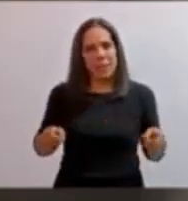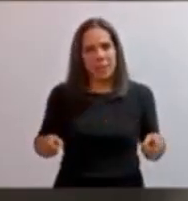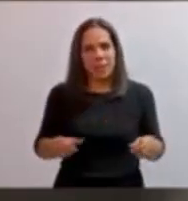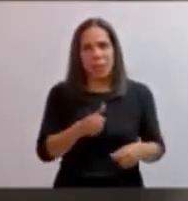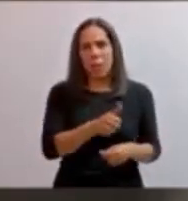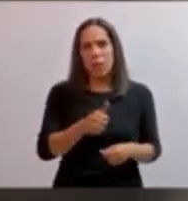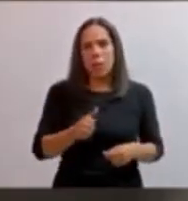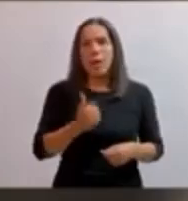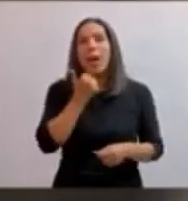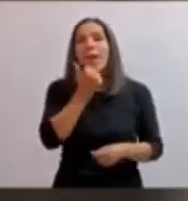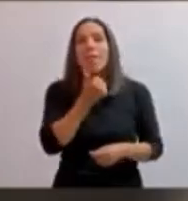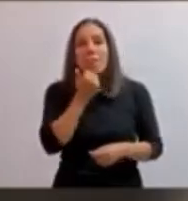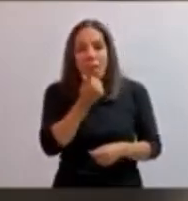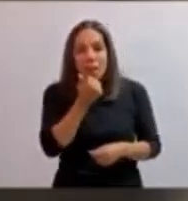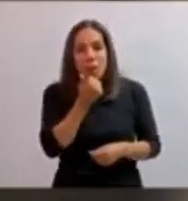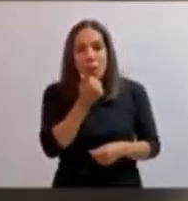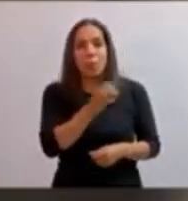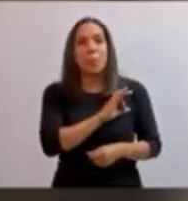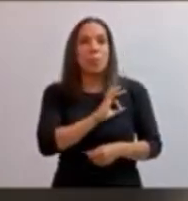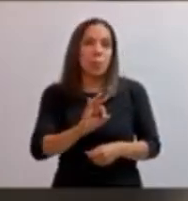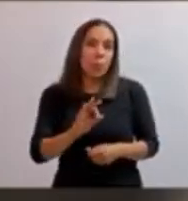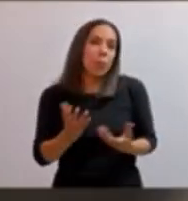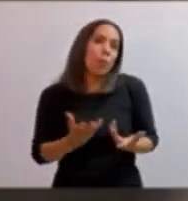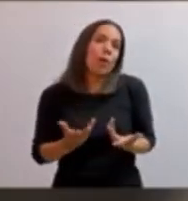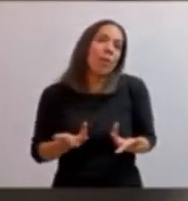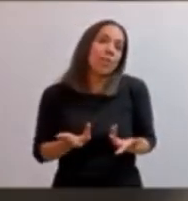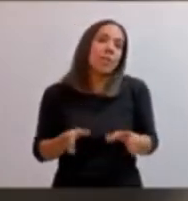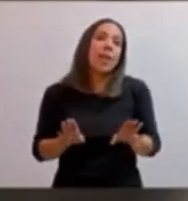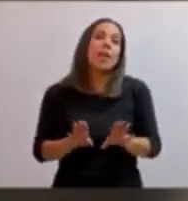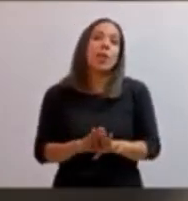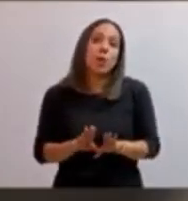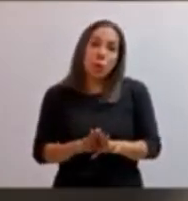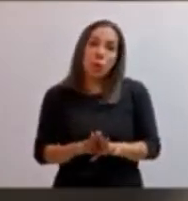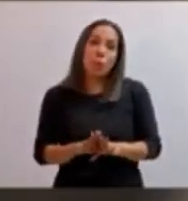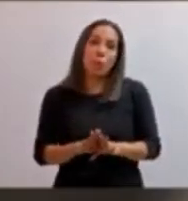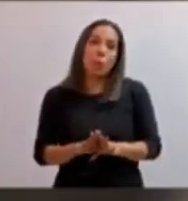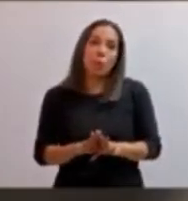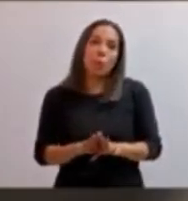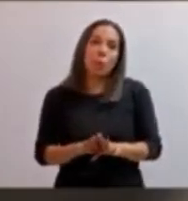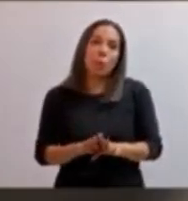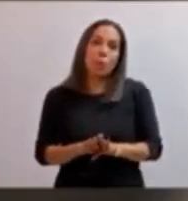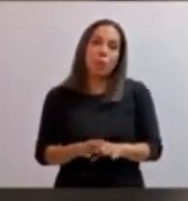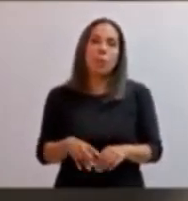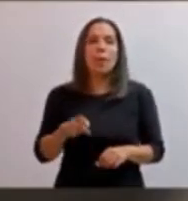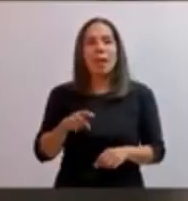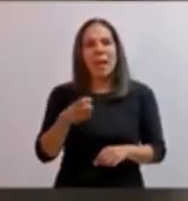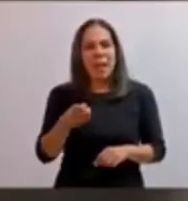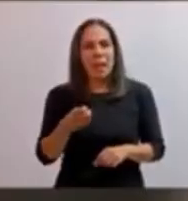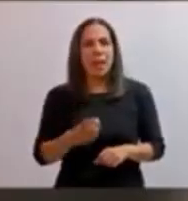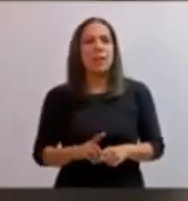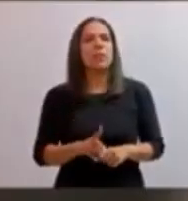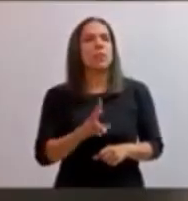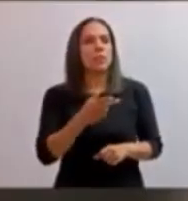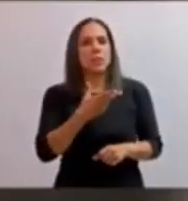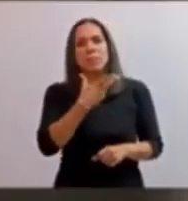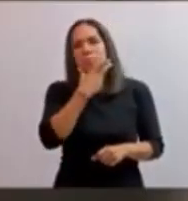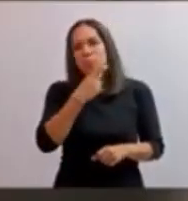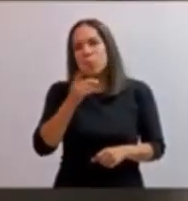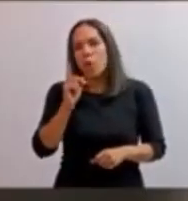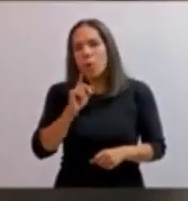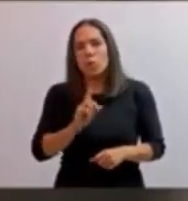alumnos. Es decir, estamos hablando de supervisoras, de supervisores, directores, directoras de